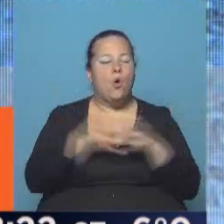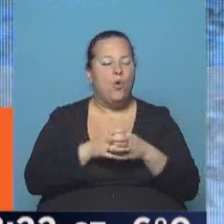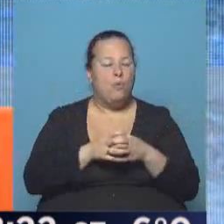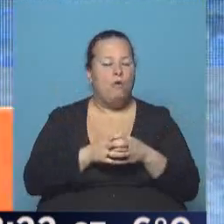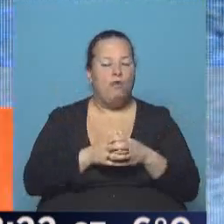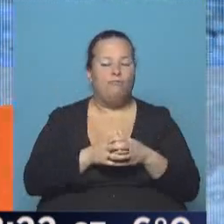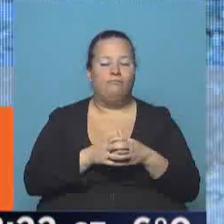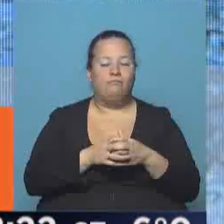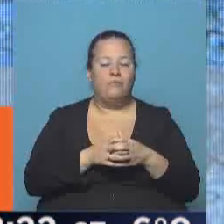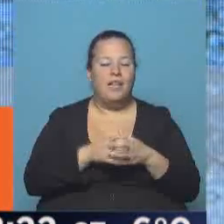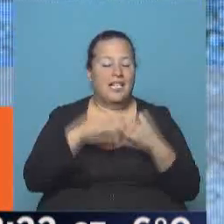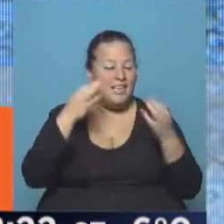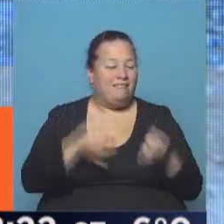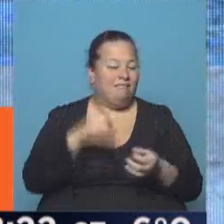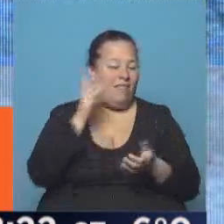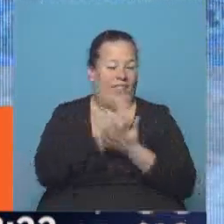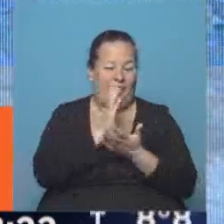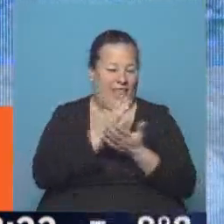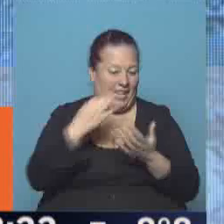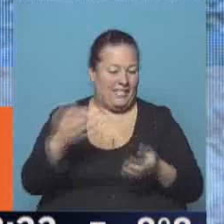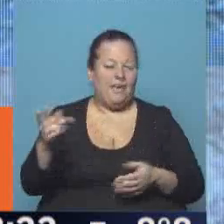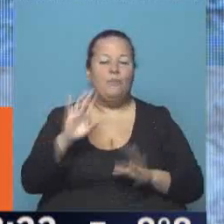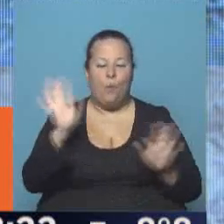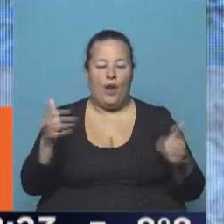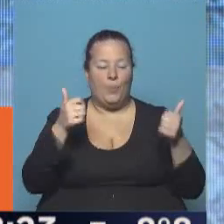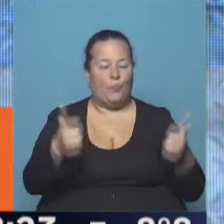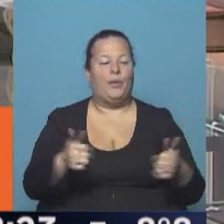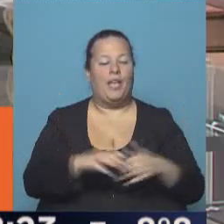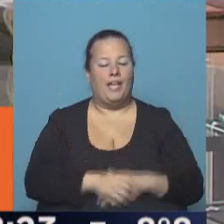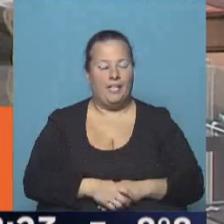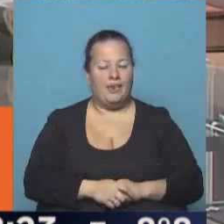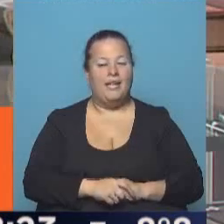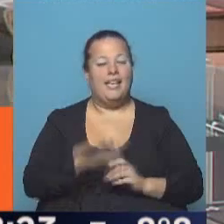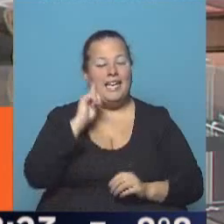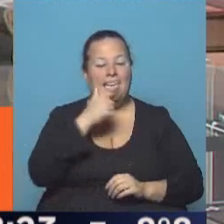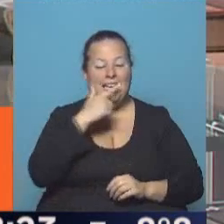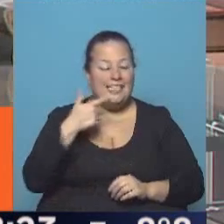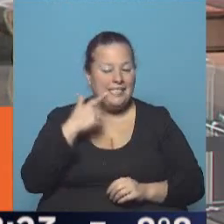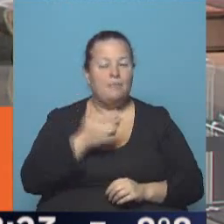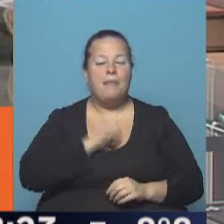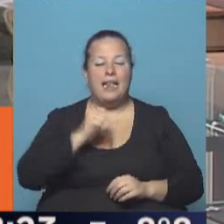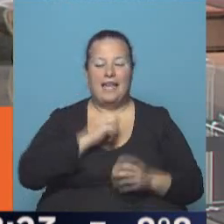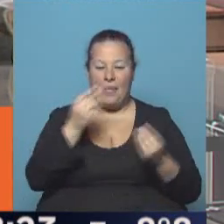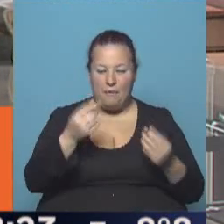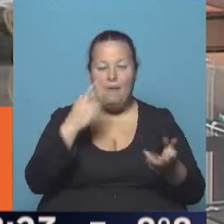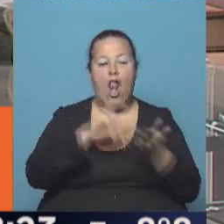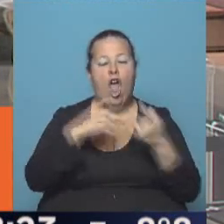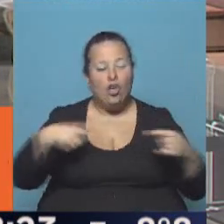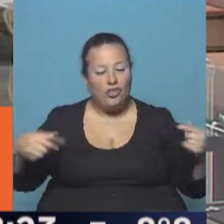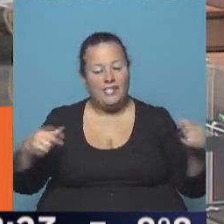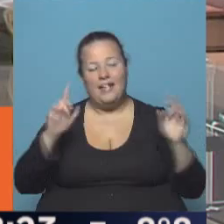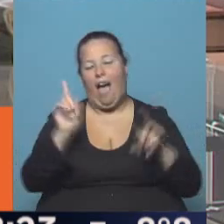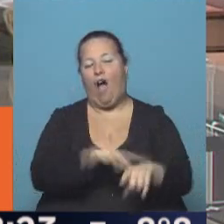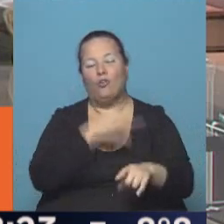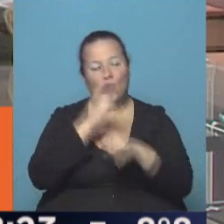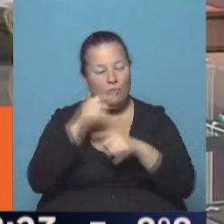que realmente son de derecha, ¿no? Bien, Leandro Albani, ISIS, el ejército del terror, para que las noticias que acostumbramos